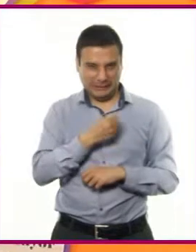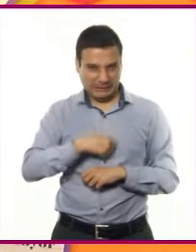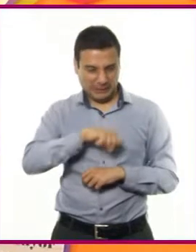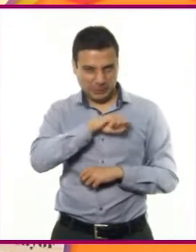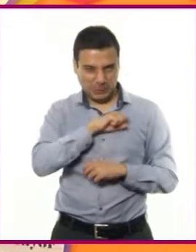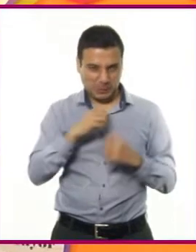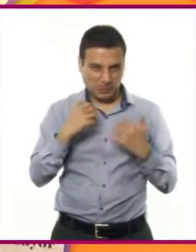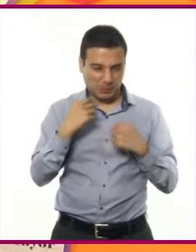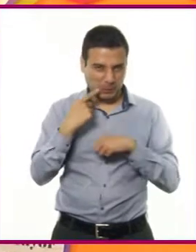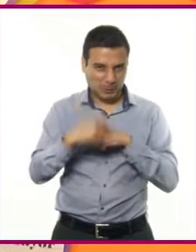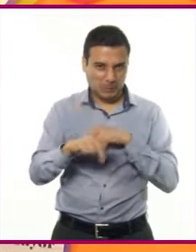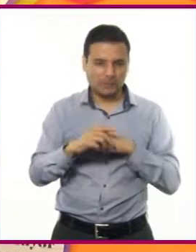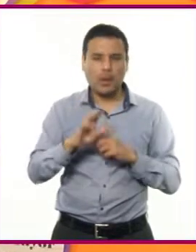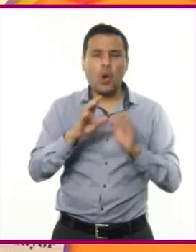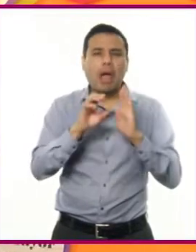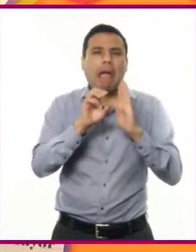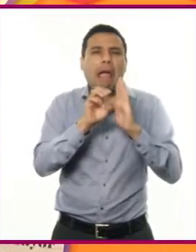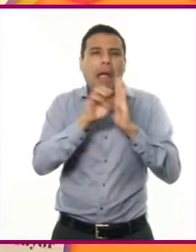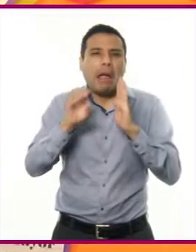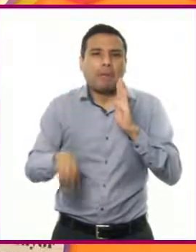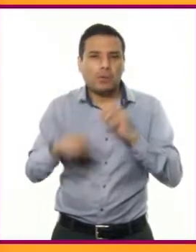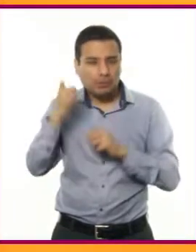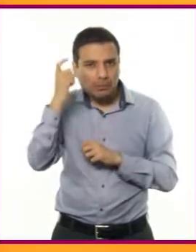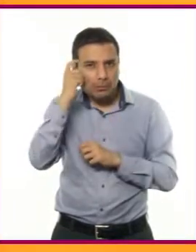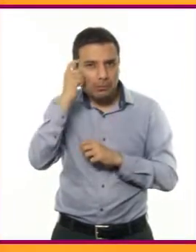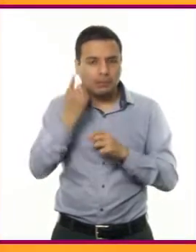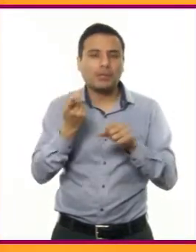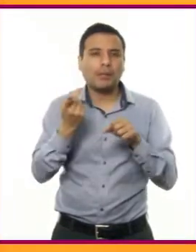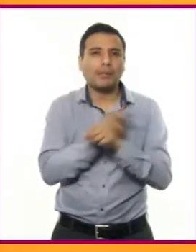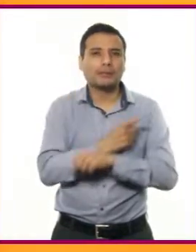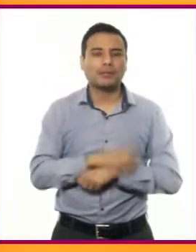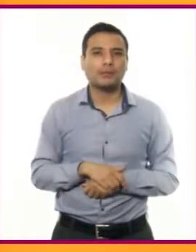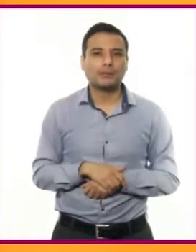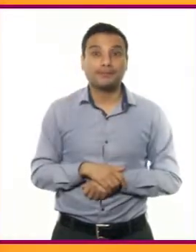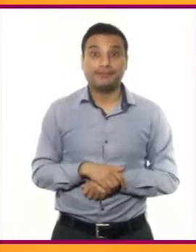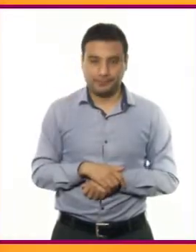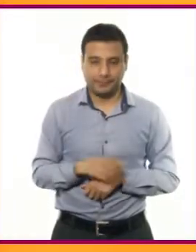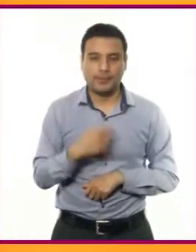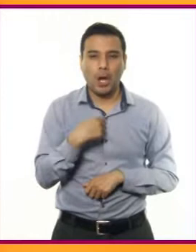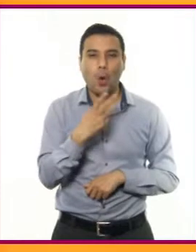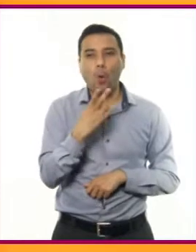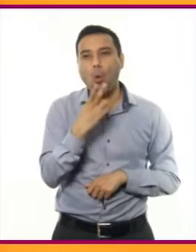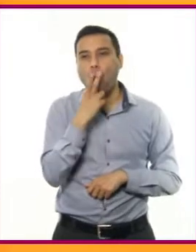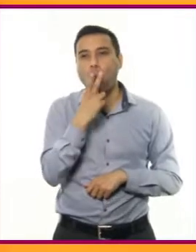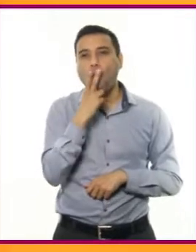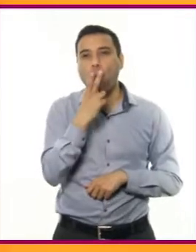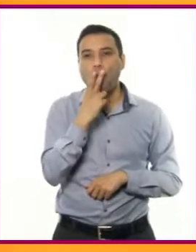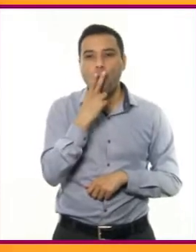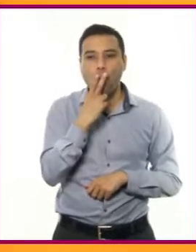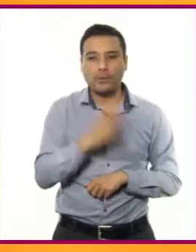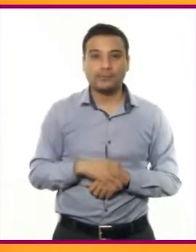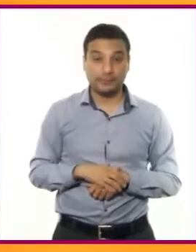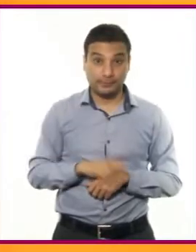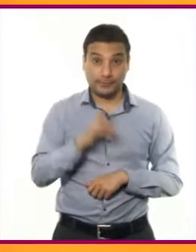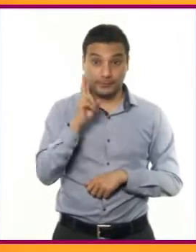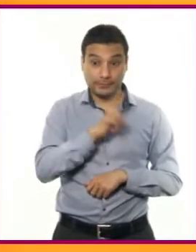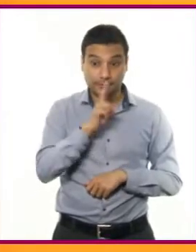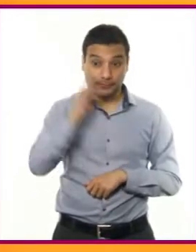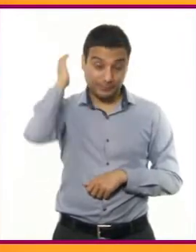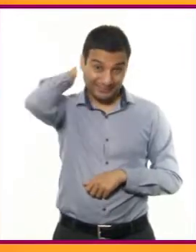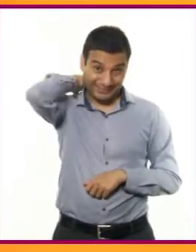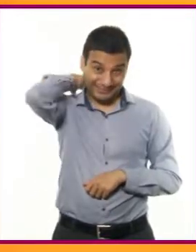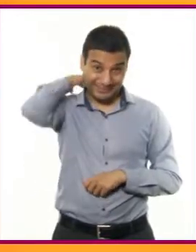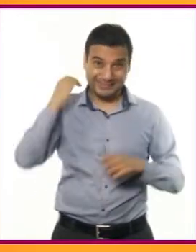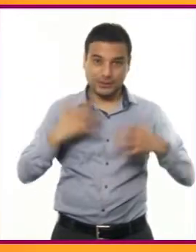Pero, ¿qué ocurre con nuestro cerebro? Cuando se fuma tabaco, los pulmones absorben la